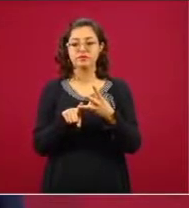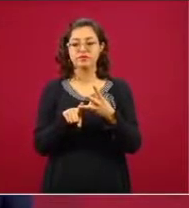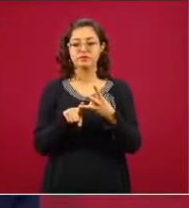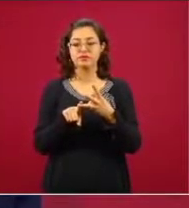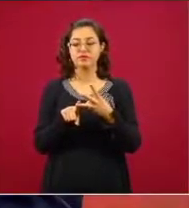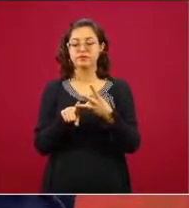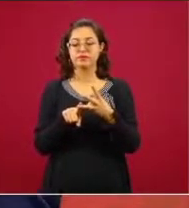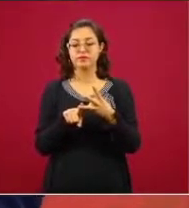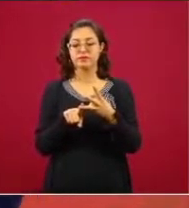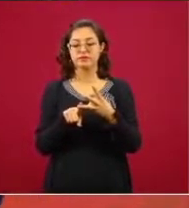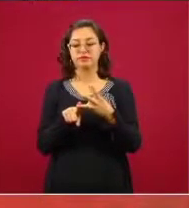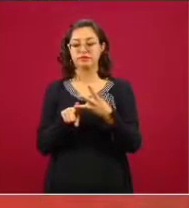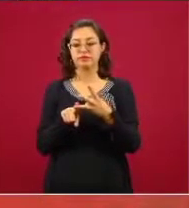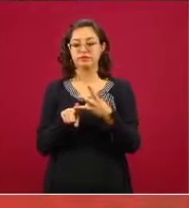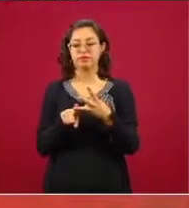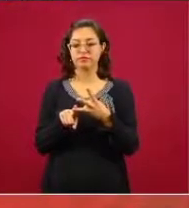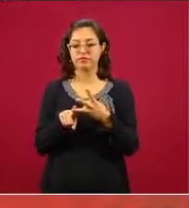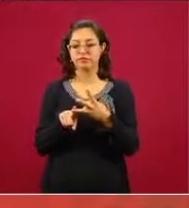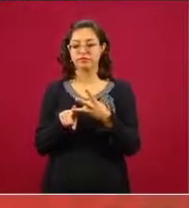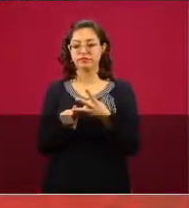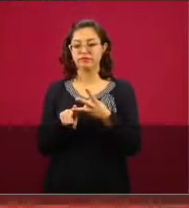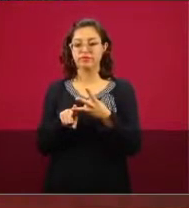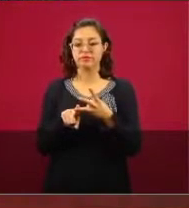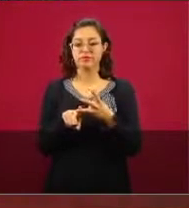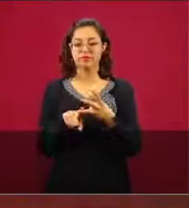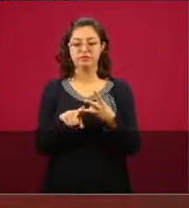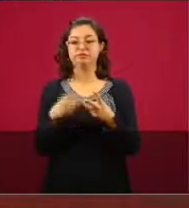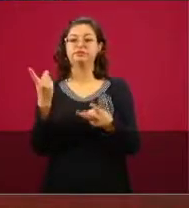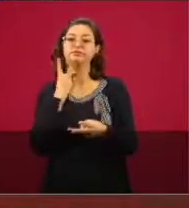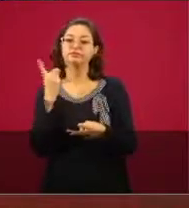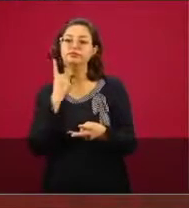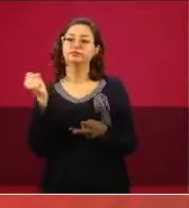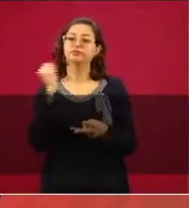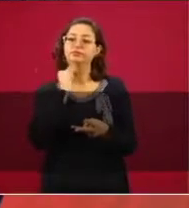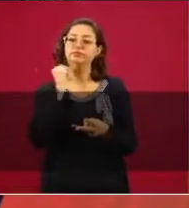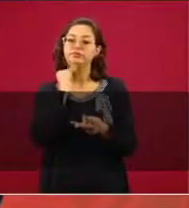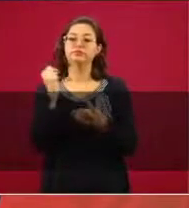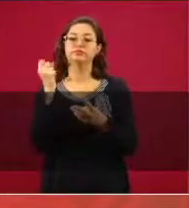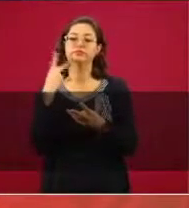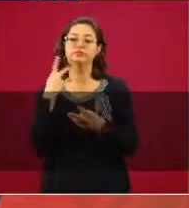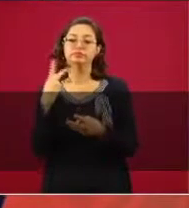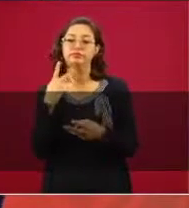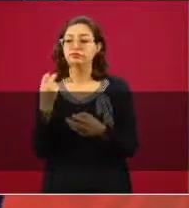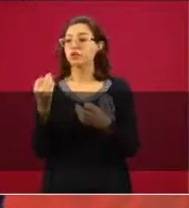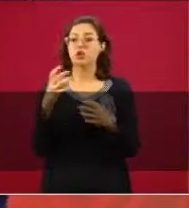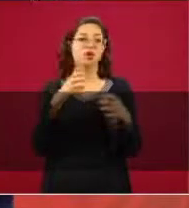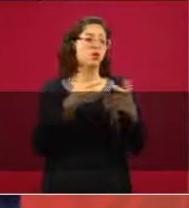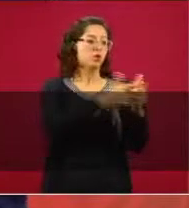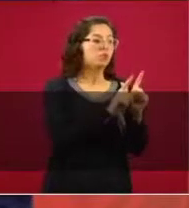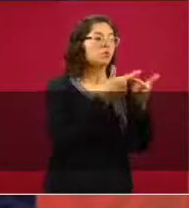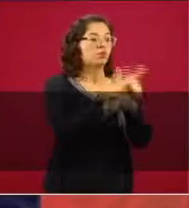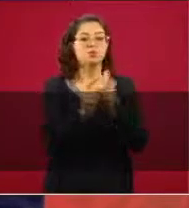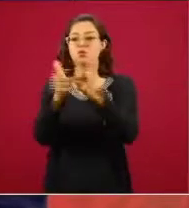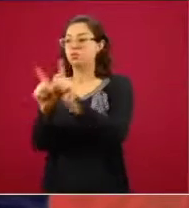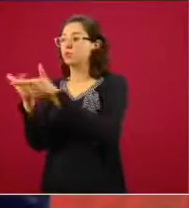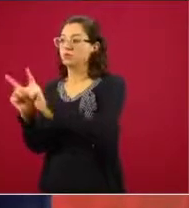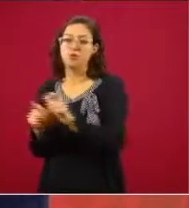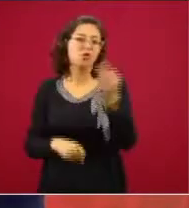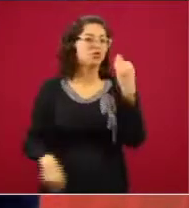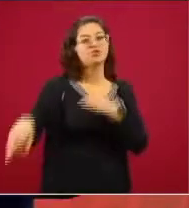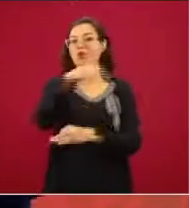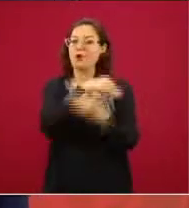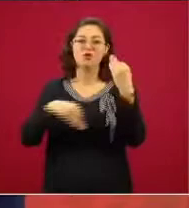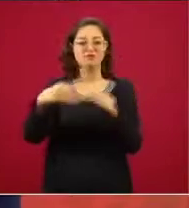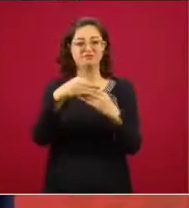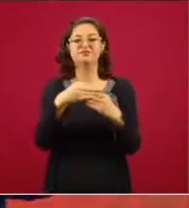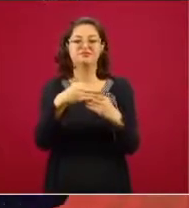como en el gremio de los legisladores, de los políticos, de todo. Ni modo que